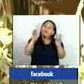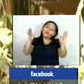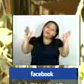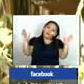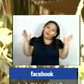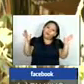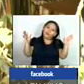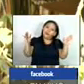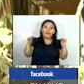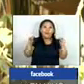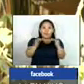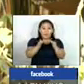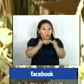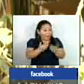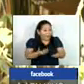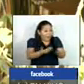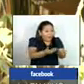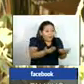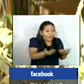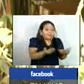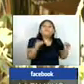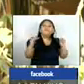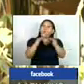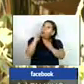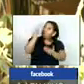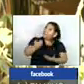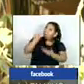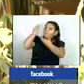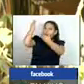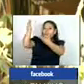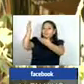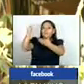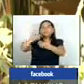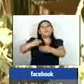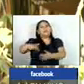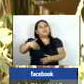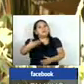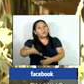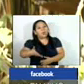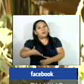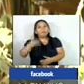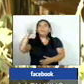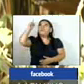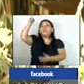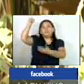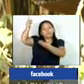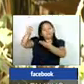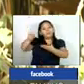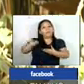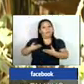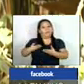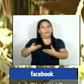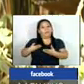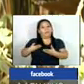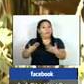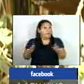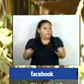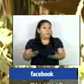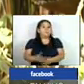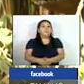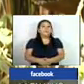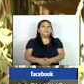con cualquiera de estos hijos míos más pequeños, conmigo lo hacen, ¿verdad? Al final de cuentas, uno sale beneficiado por lo que hace también, ¿verdad?